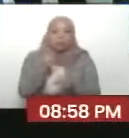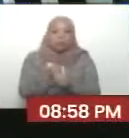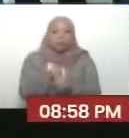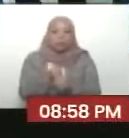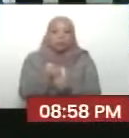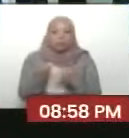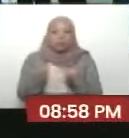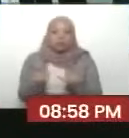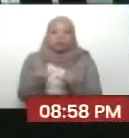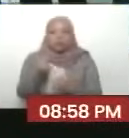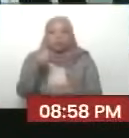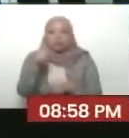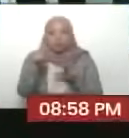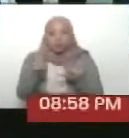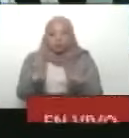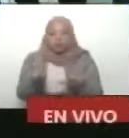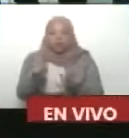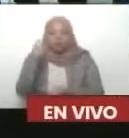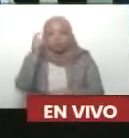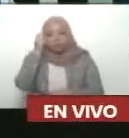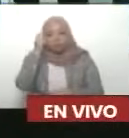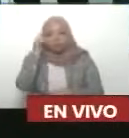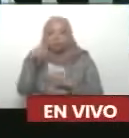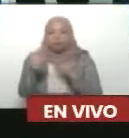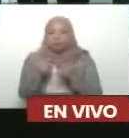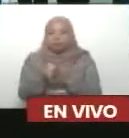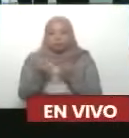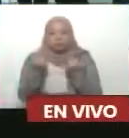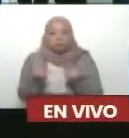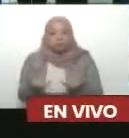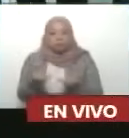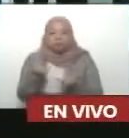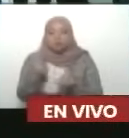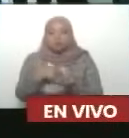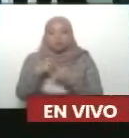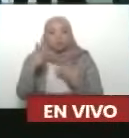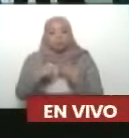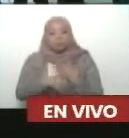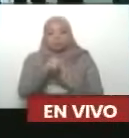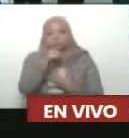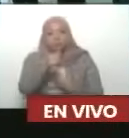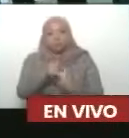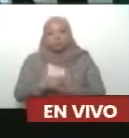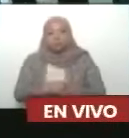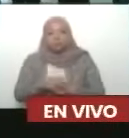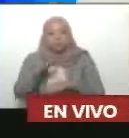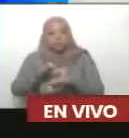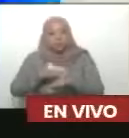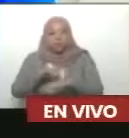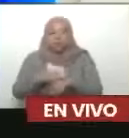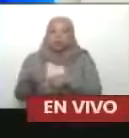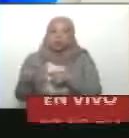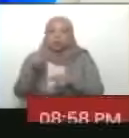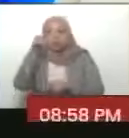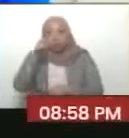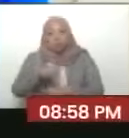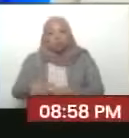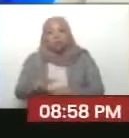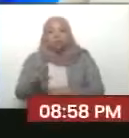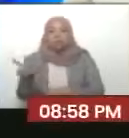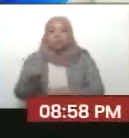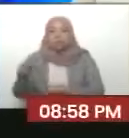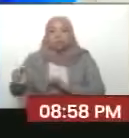para el domingo. Es el día en el que nosotros ya, a través de este programa, tenemos que hacer el llamado a que todo el pueblo de Venezuela